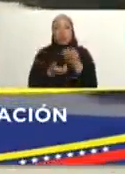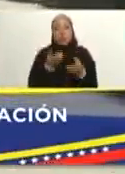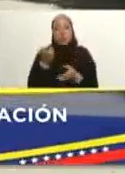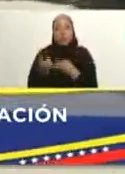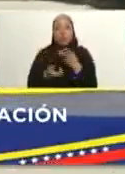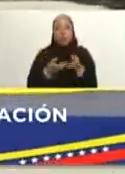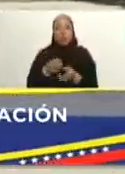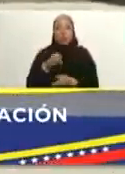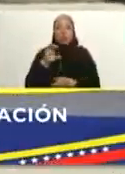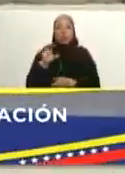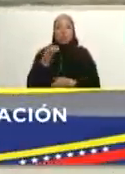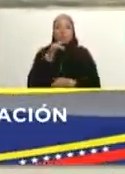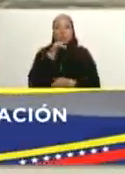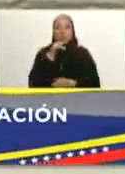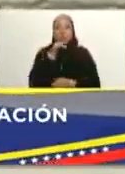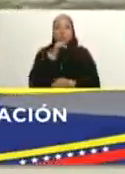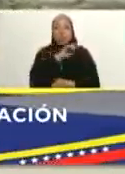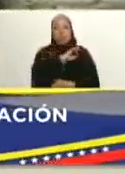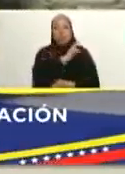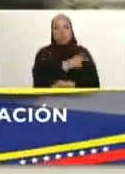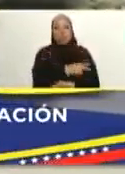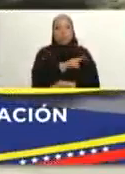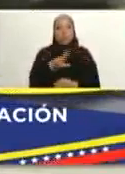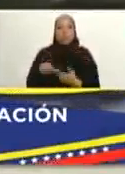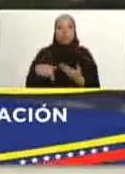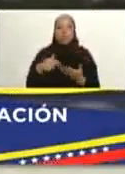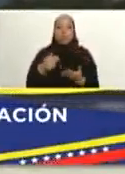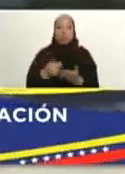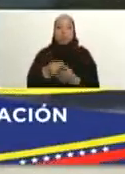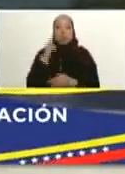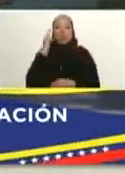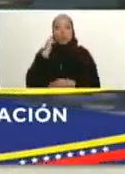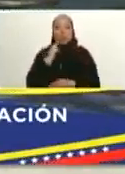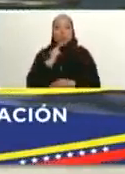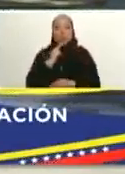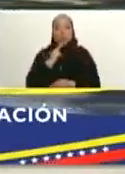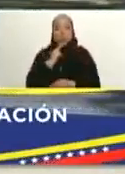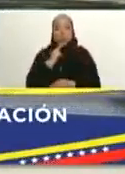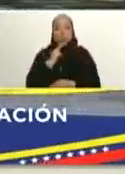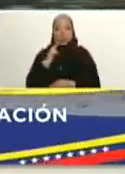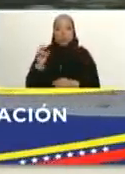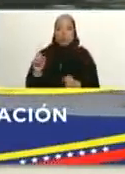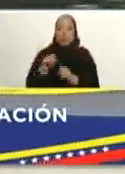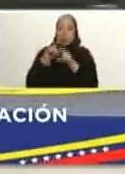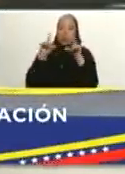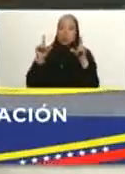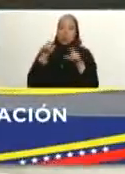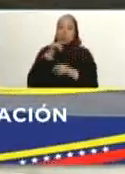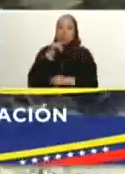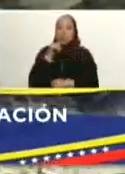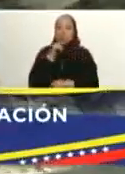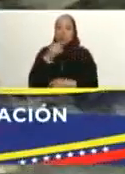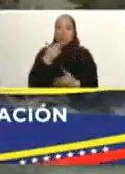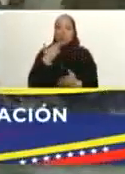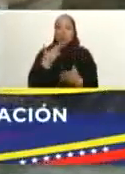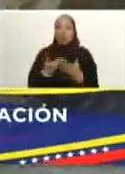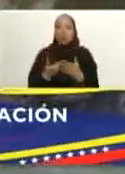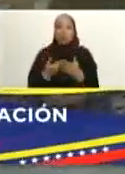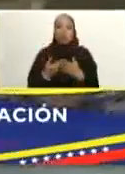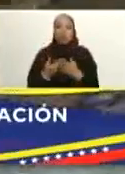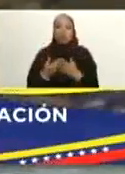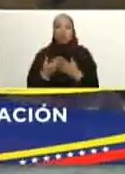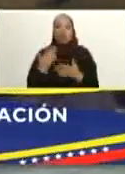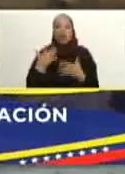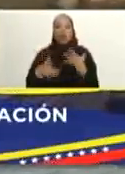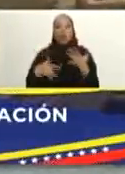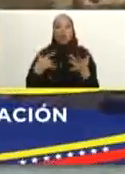patria, nuestra milicia, nuestra Fuerza Armada Nacional Bolivariana. Un milagro las bricomiles que han